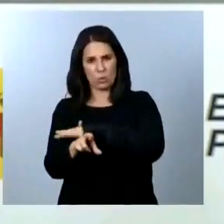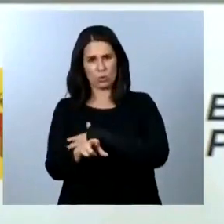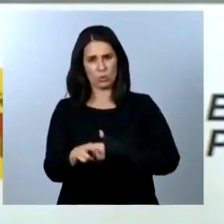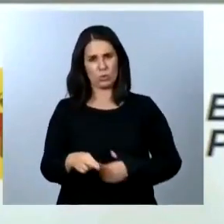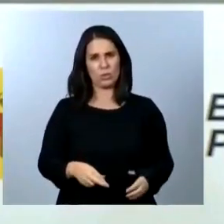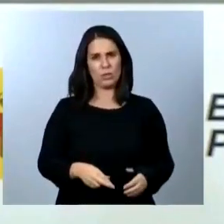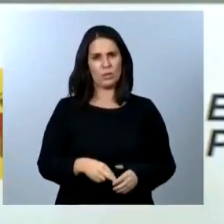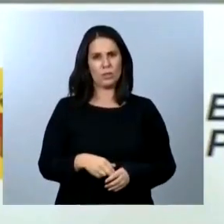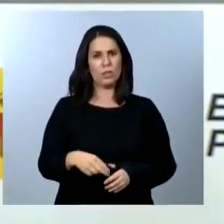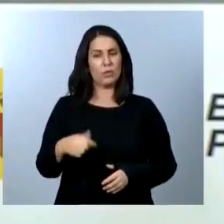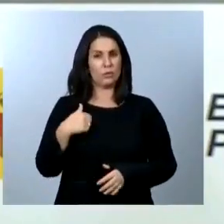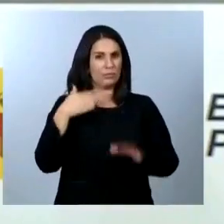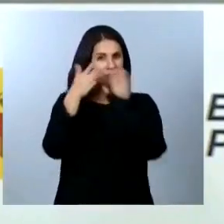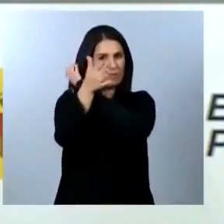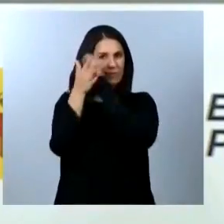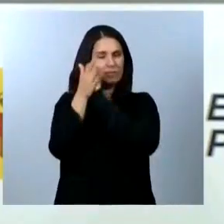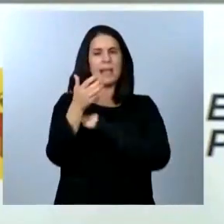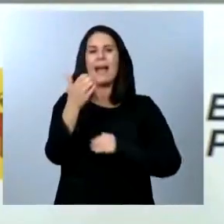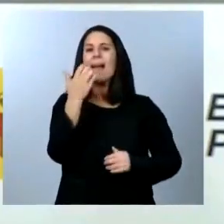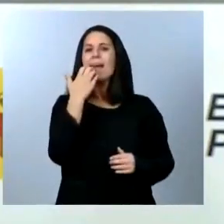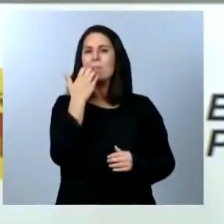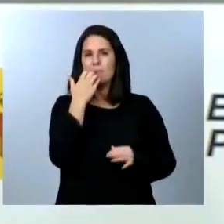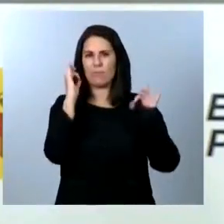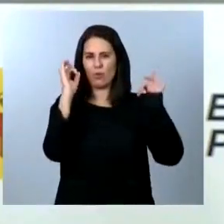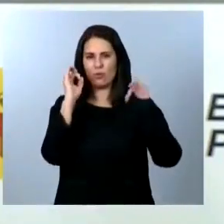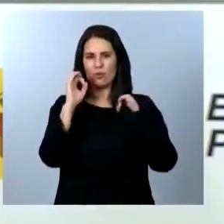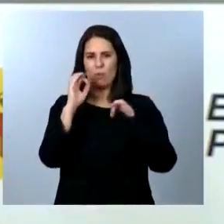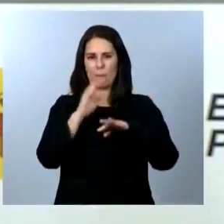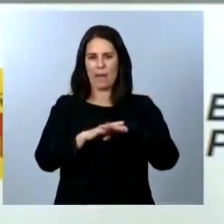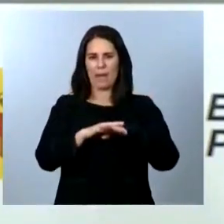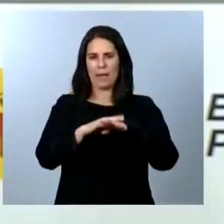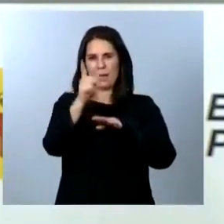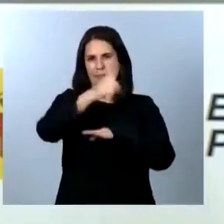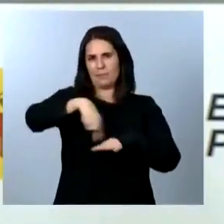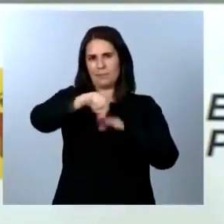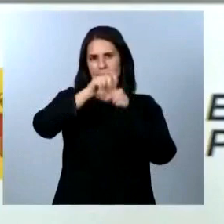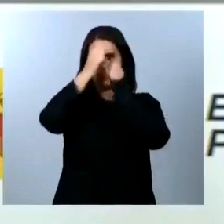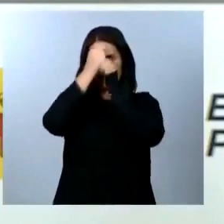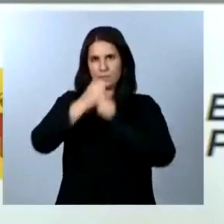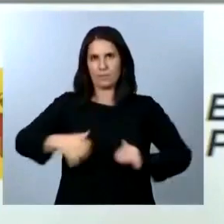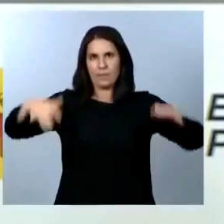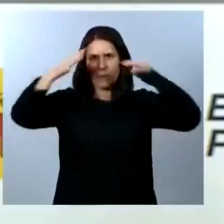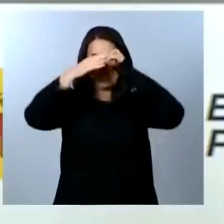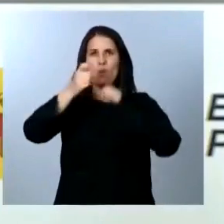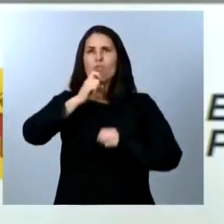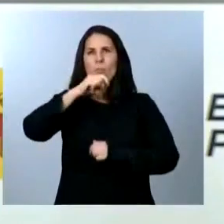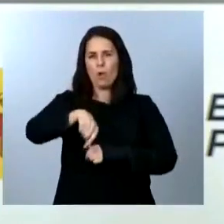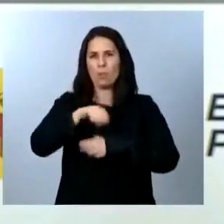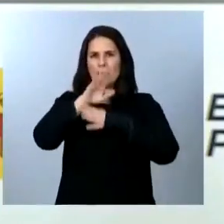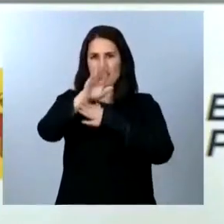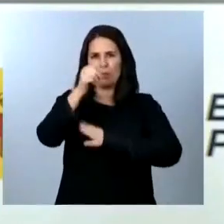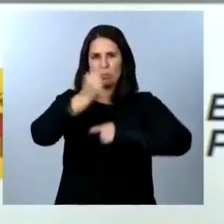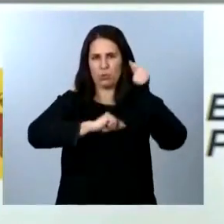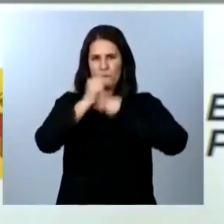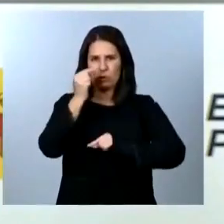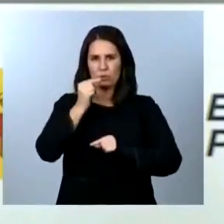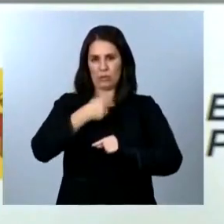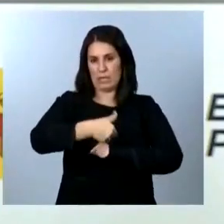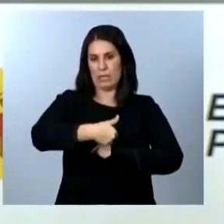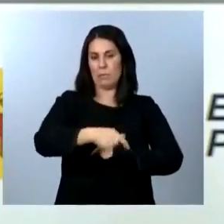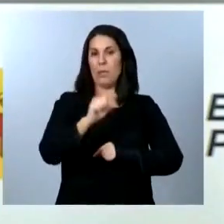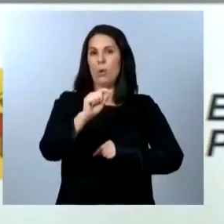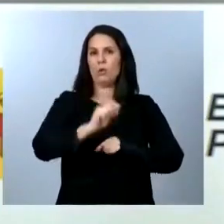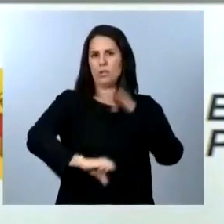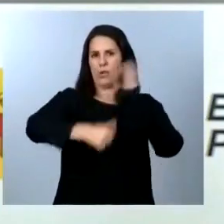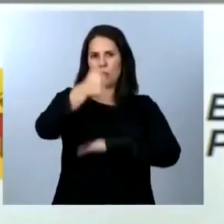algunos ejemplos que nos ayudan a dimensionar la magnitud de lo que hoy presentamos a los españoles y vamos a aprobar en muy pocos minutos en el Consejo de